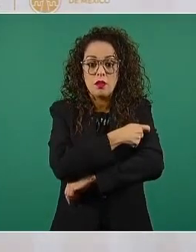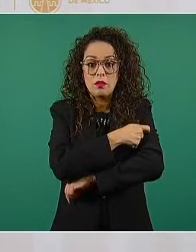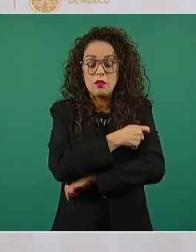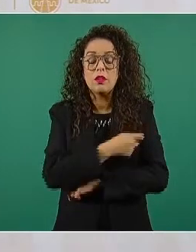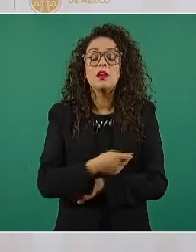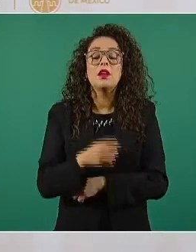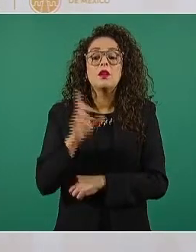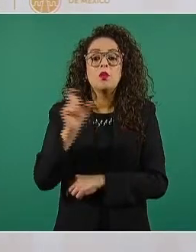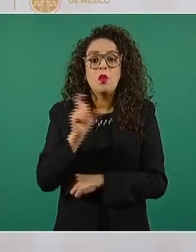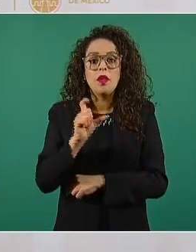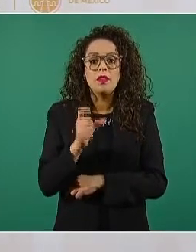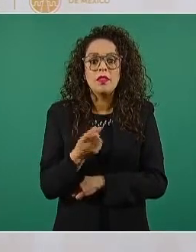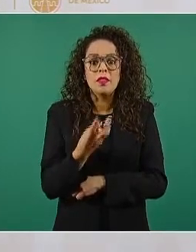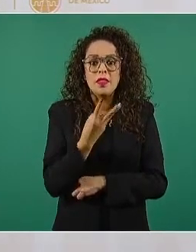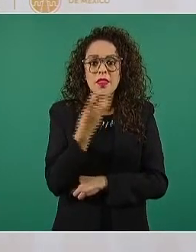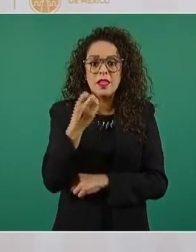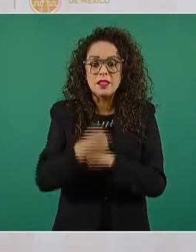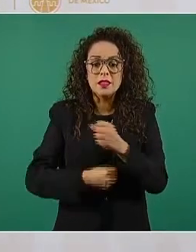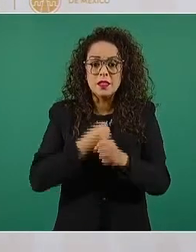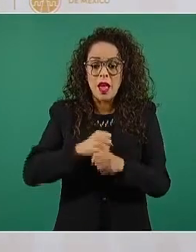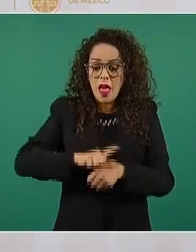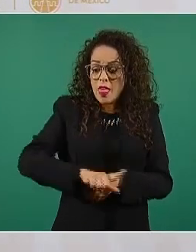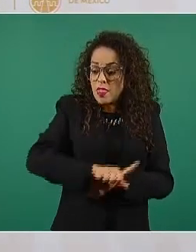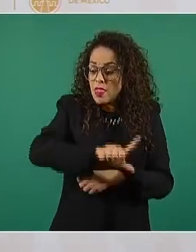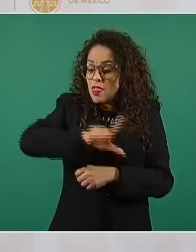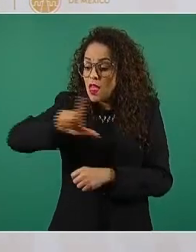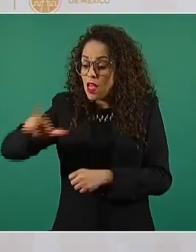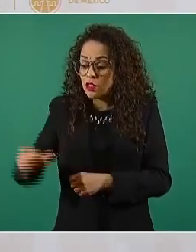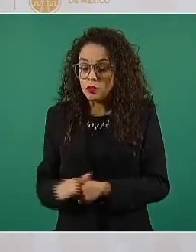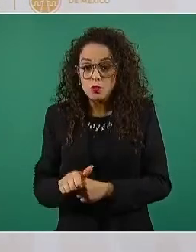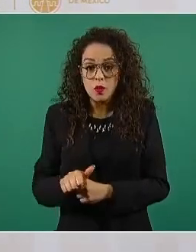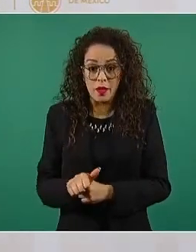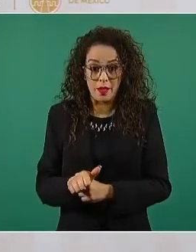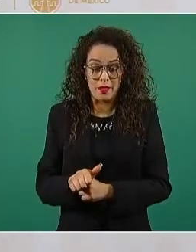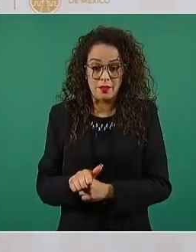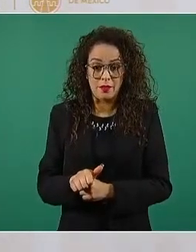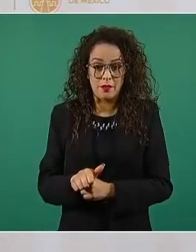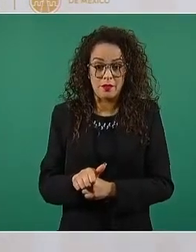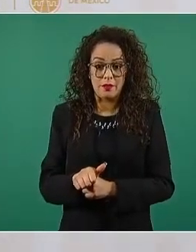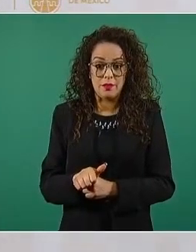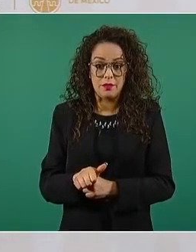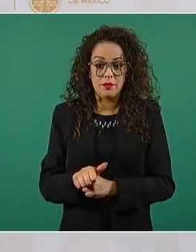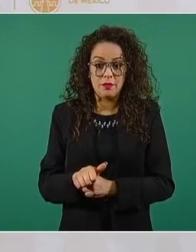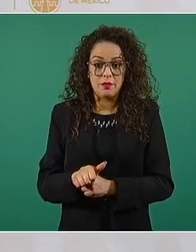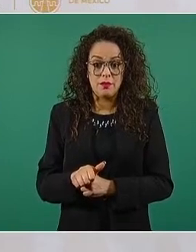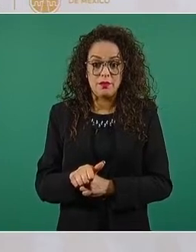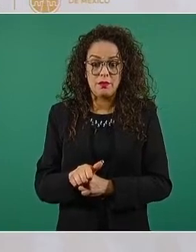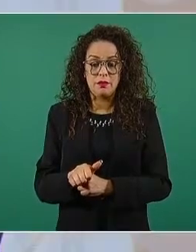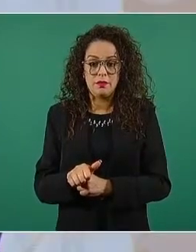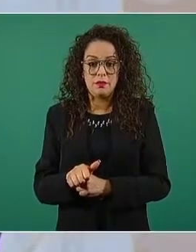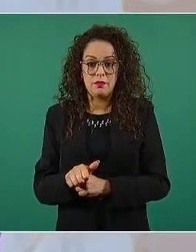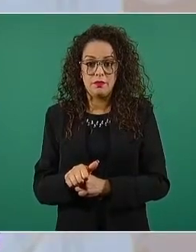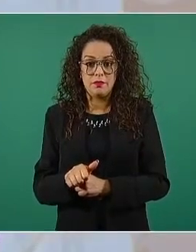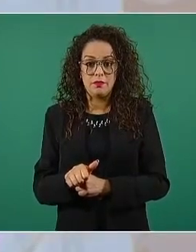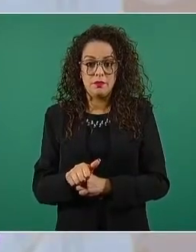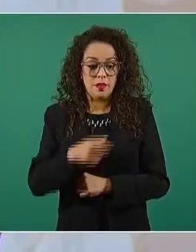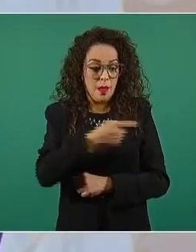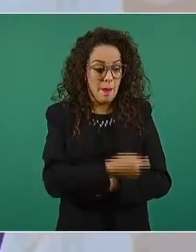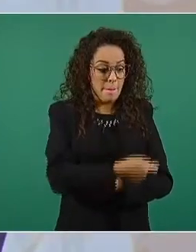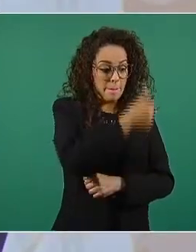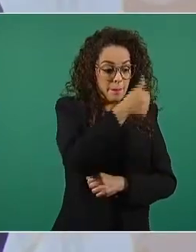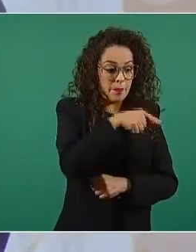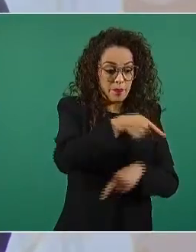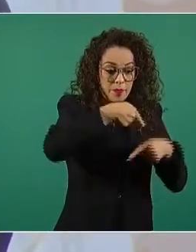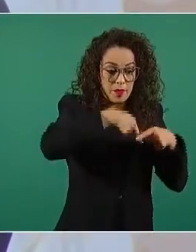años después de que empezó a afectar esta